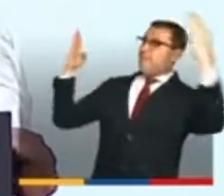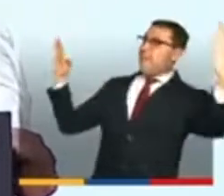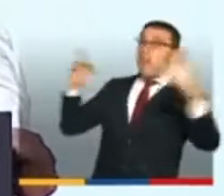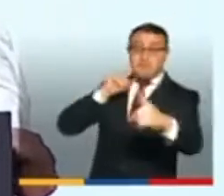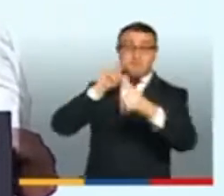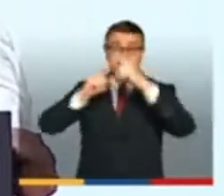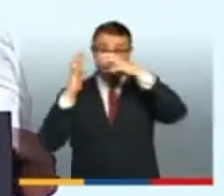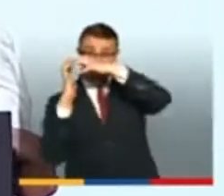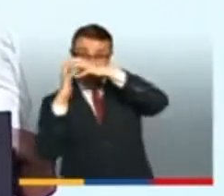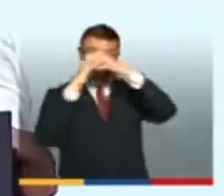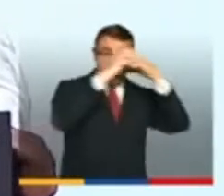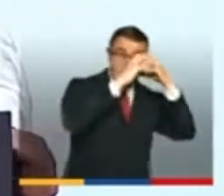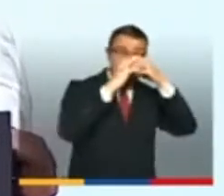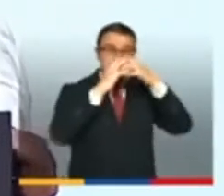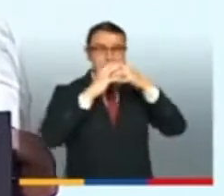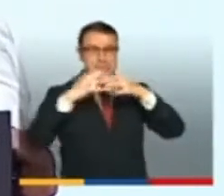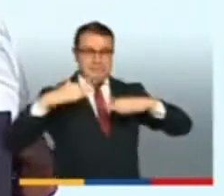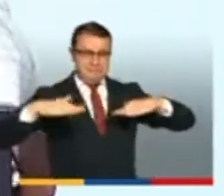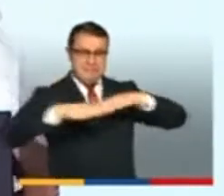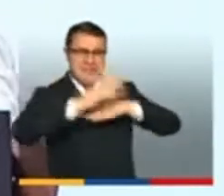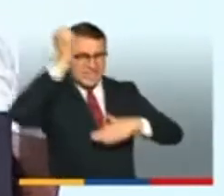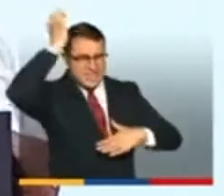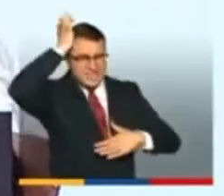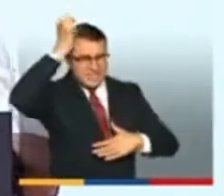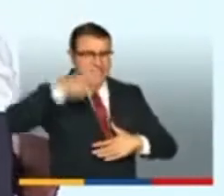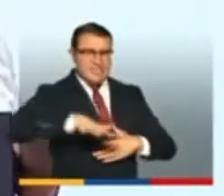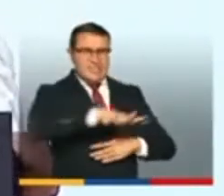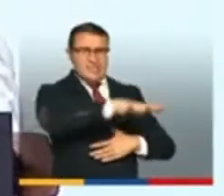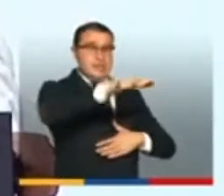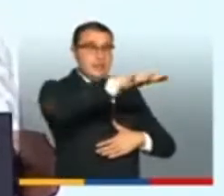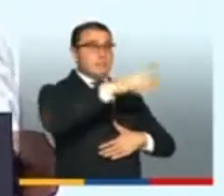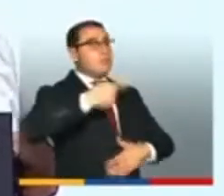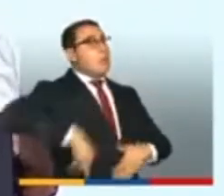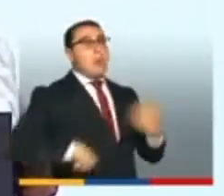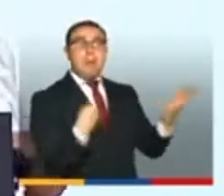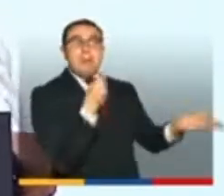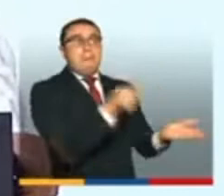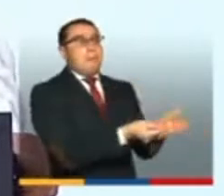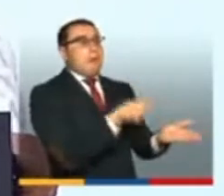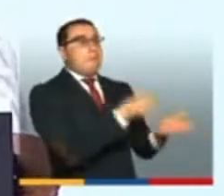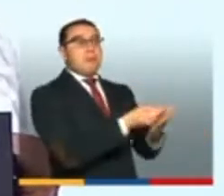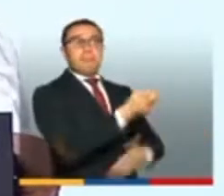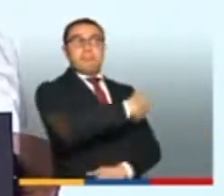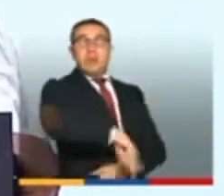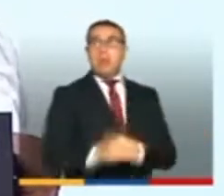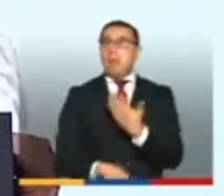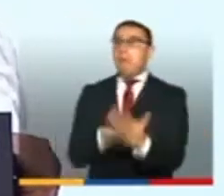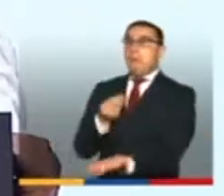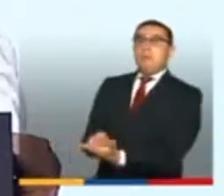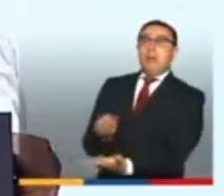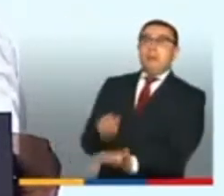y le paguen el ají a las fuerzas estatales de uno y otro lado